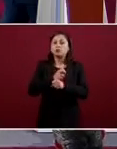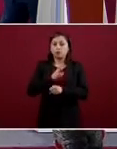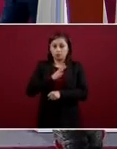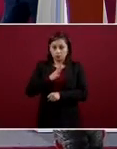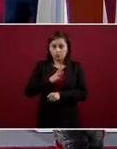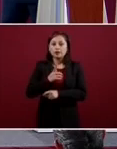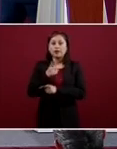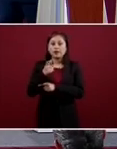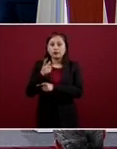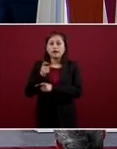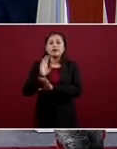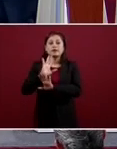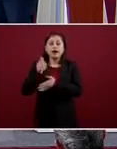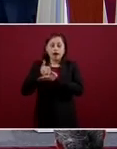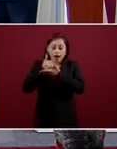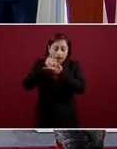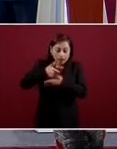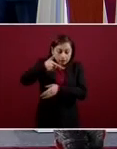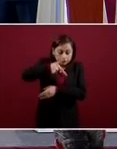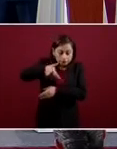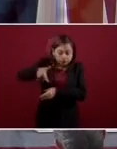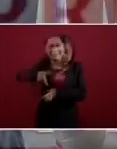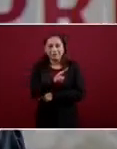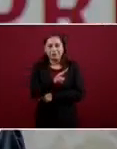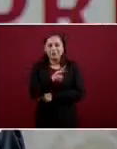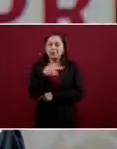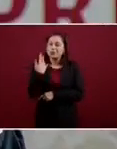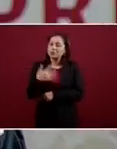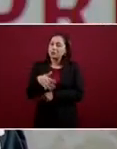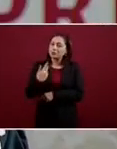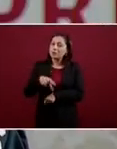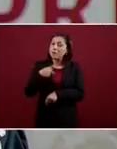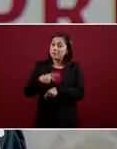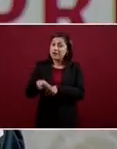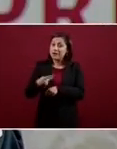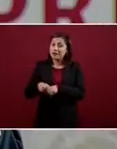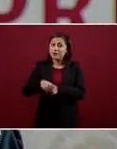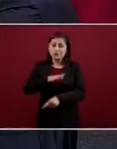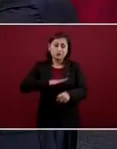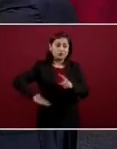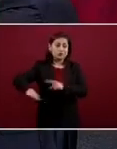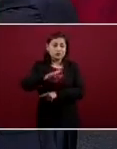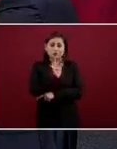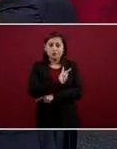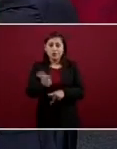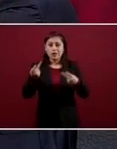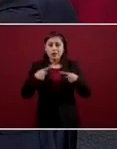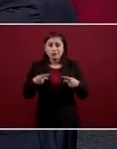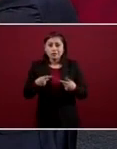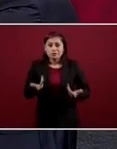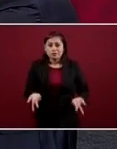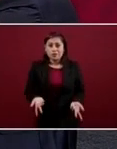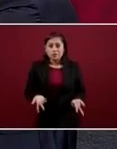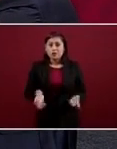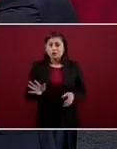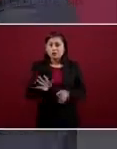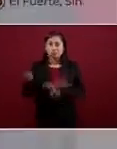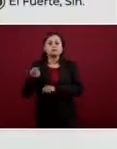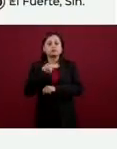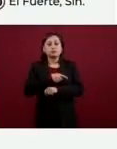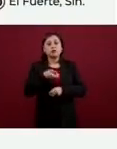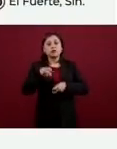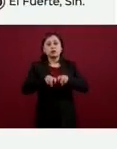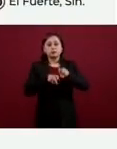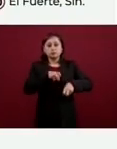el general que a las 16:45 horas de ese día se informó al presidente de la República sobre lo sucedido en Culiacán y a las 7 de la noche